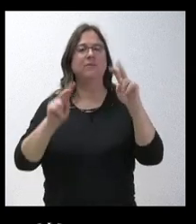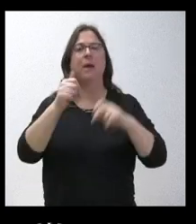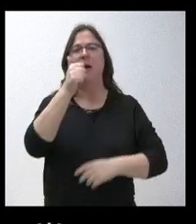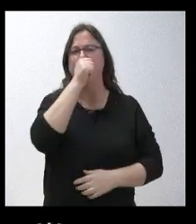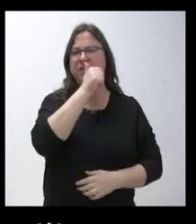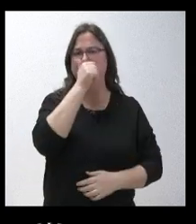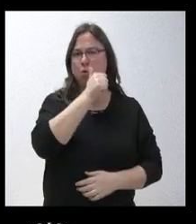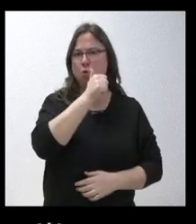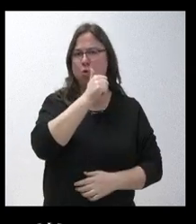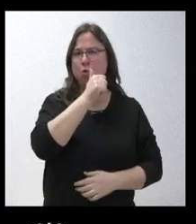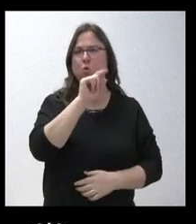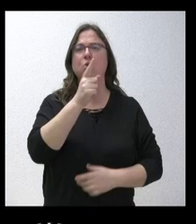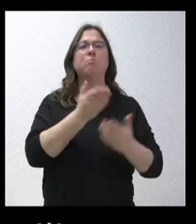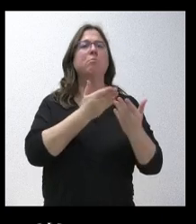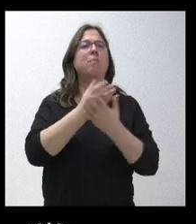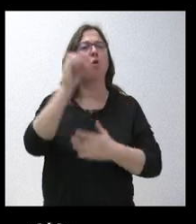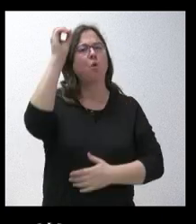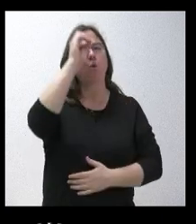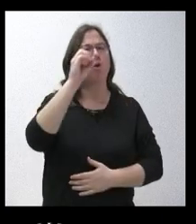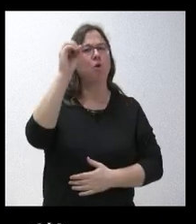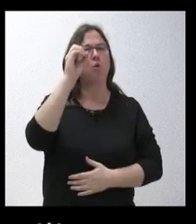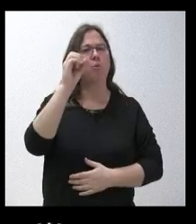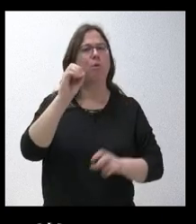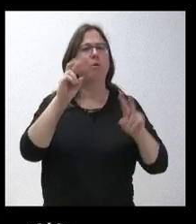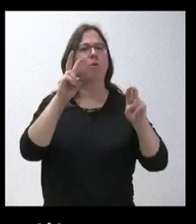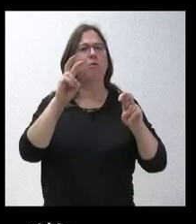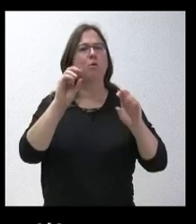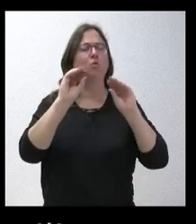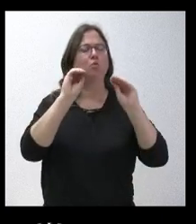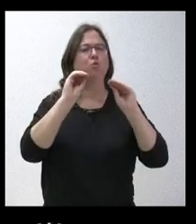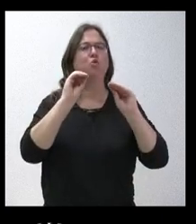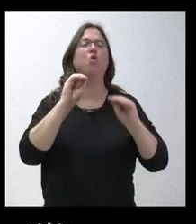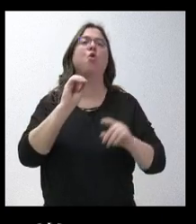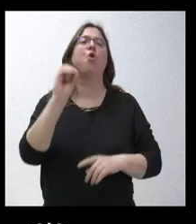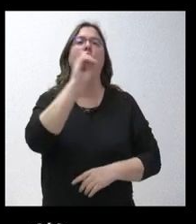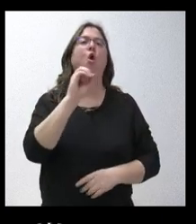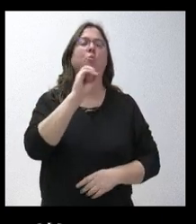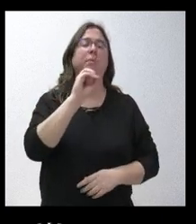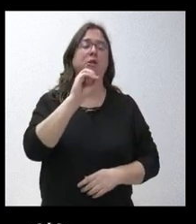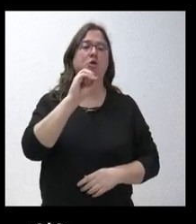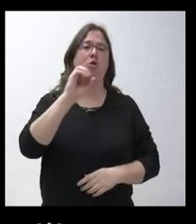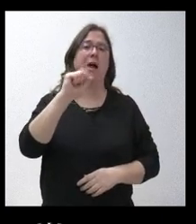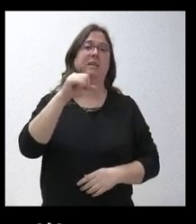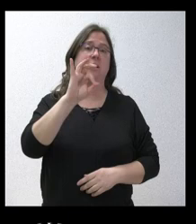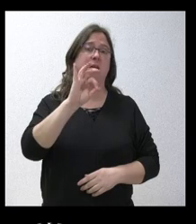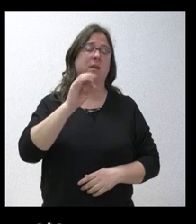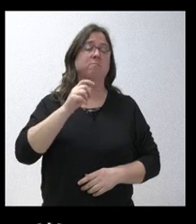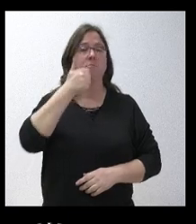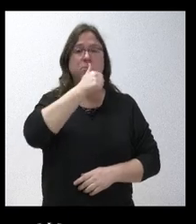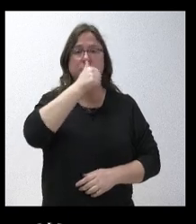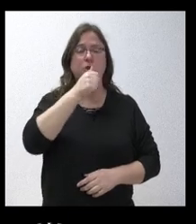primera es pedirles la opinión sobre la oposición de asaha contra el cultivo de godello que es una denominación del vierzo en